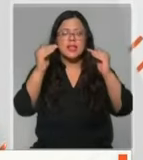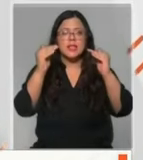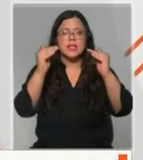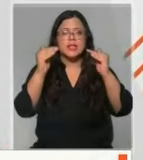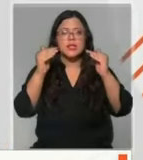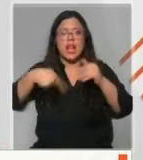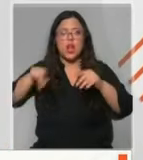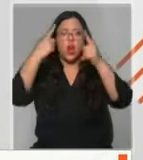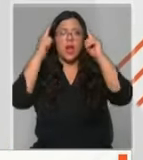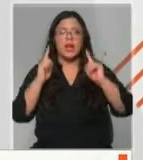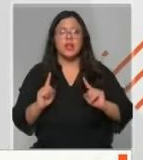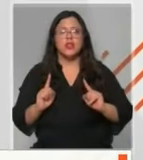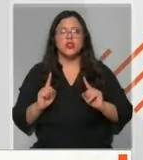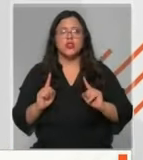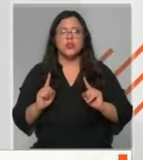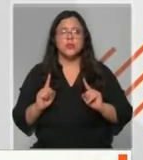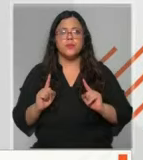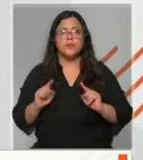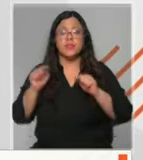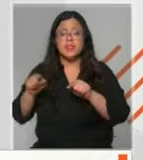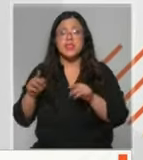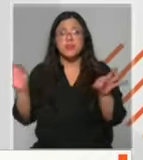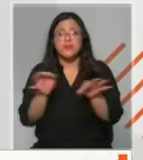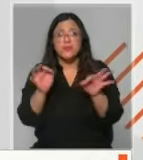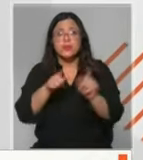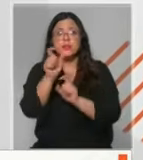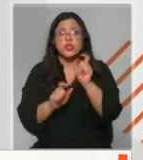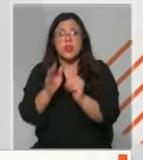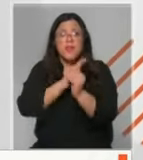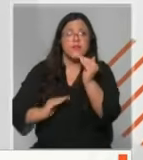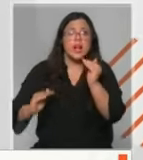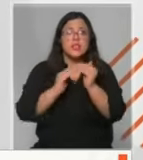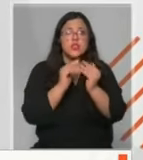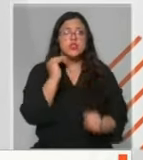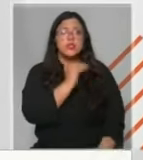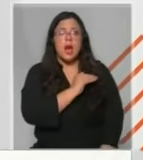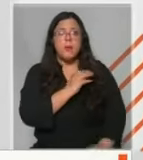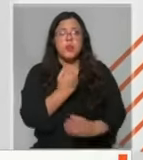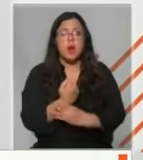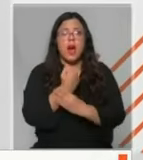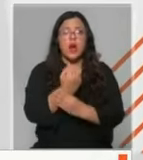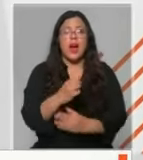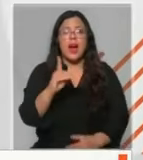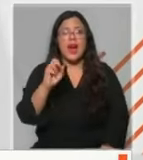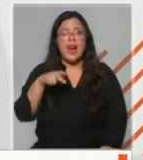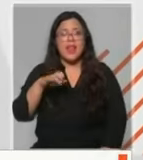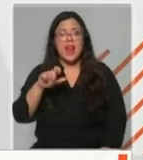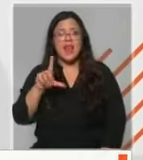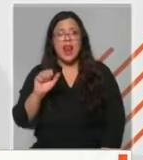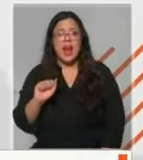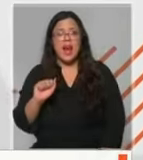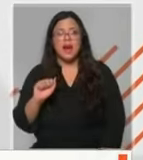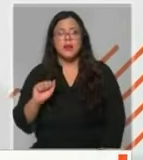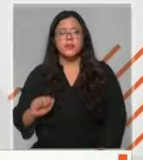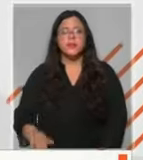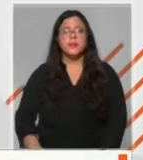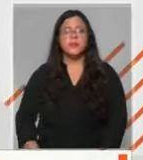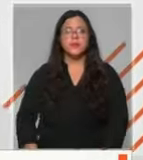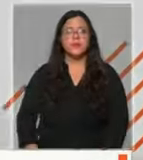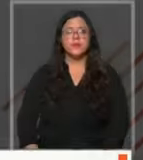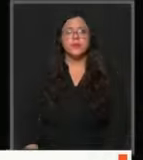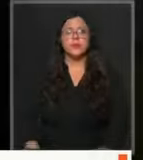están heridos. Así relataba a los vecinos que salían rápidamente a ayudar a Daniela. Ah, acá fue en